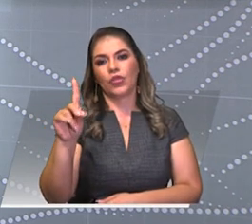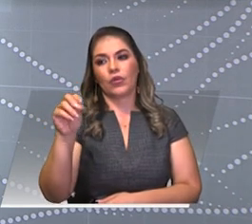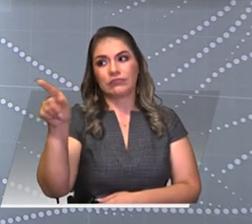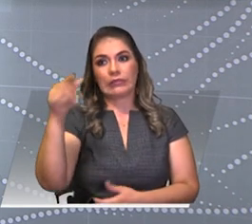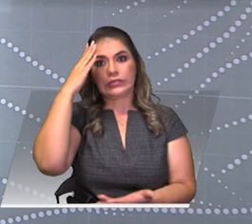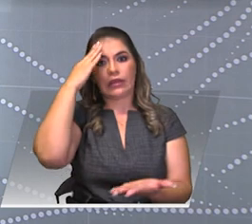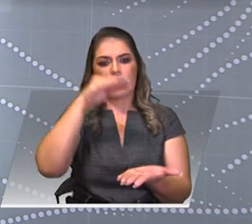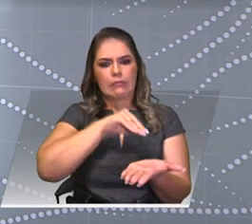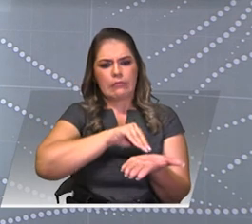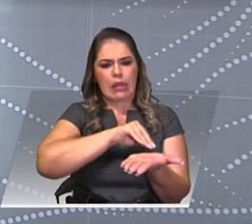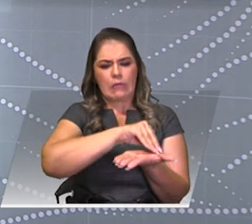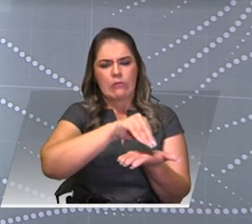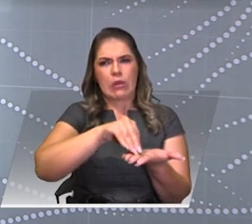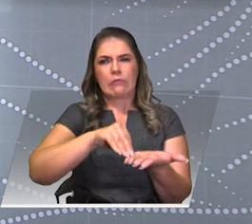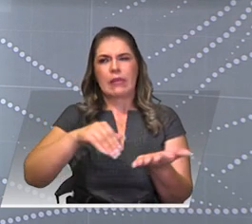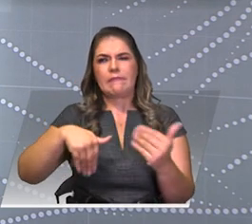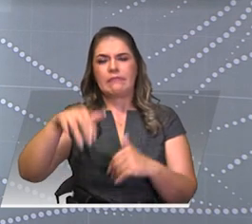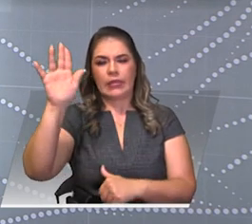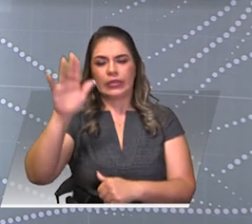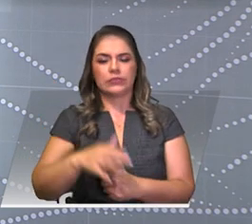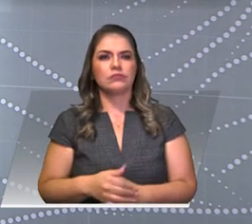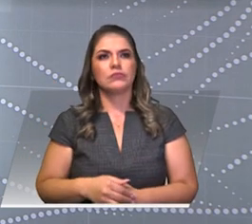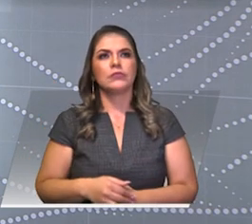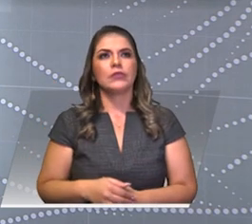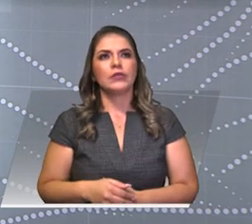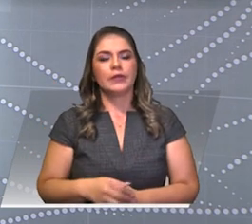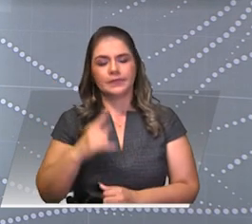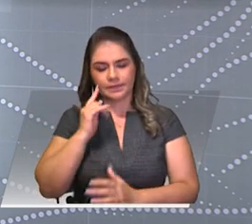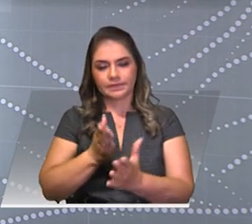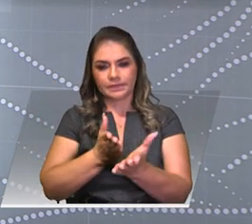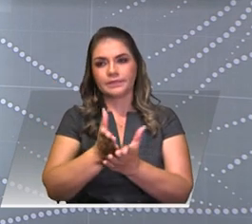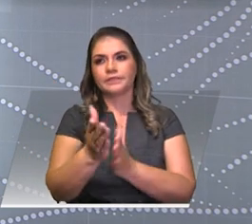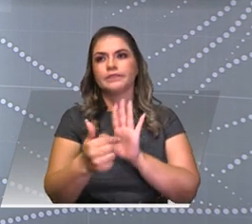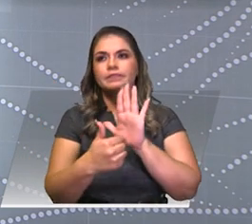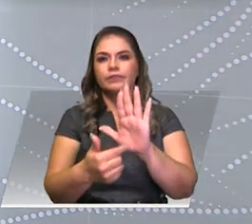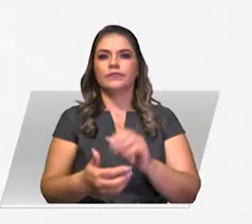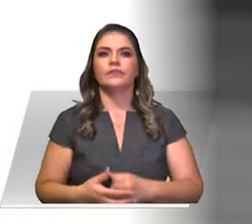en Colombia. Este fue su recorrido y legado en el deporte ciencia.